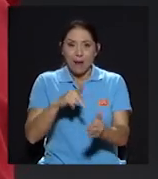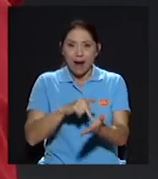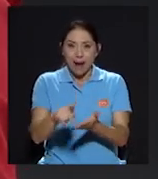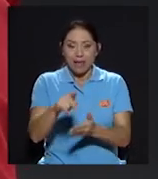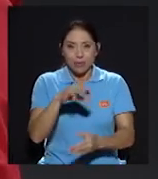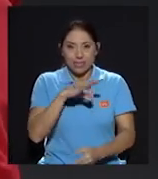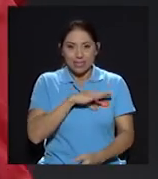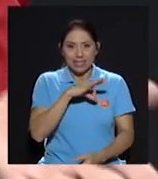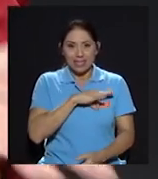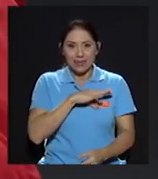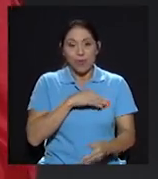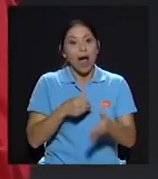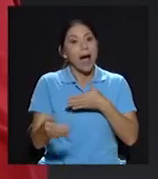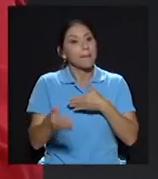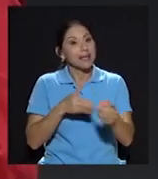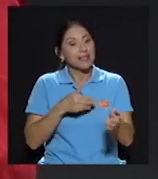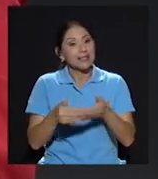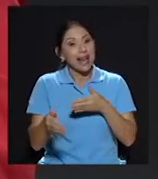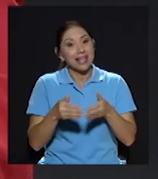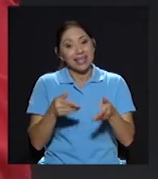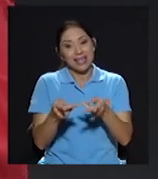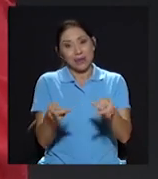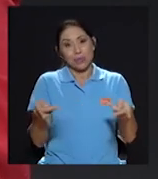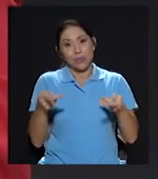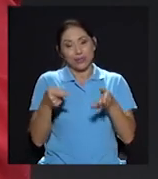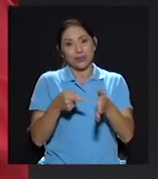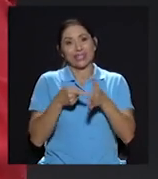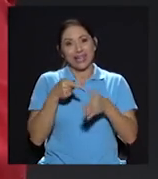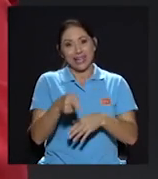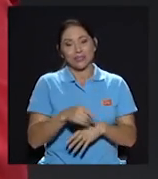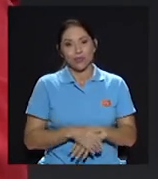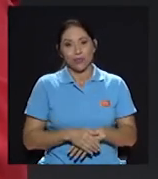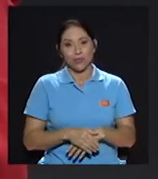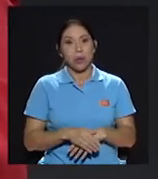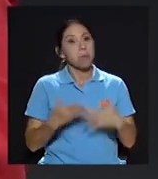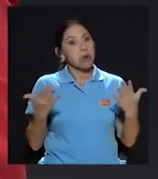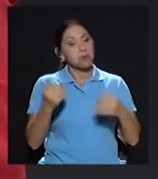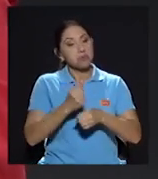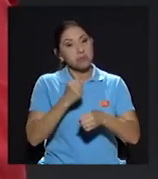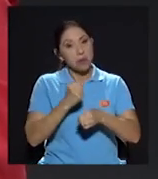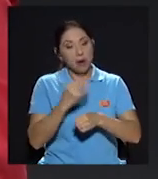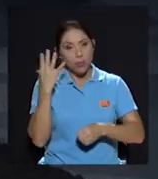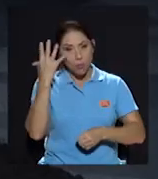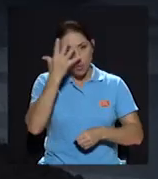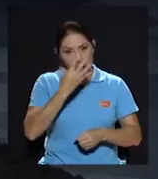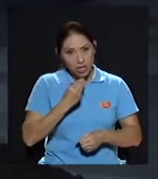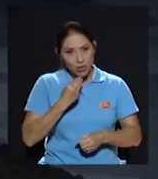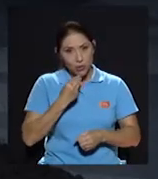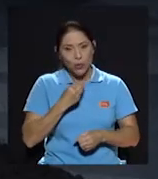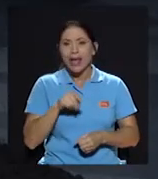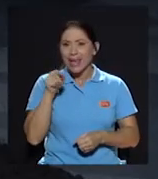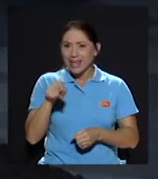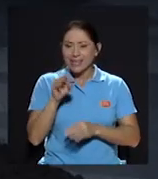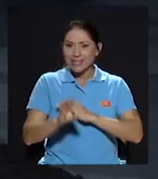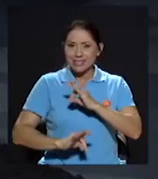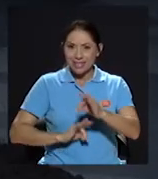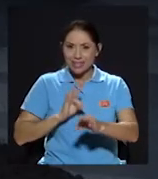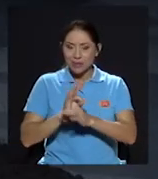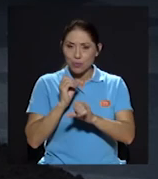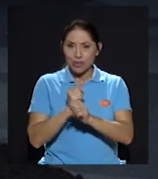perdón que el puesto exige es bueno hicimos un bonito trabajo y yo creo que eso es el tipo de trabajo